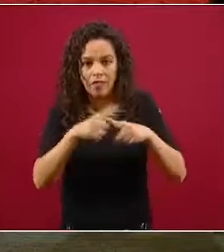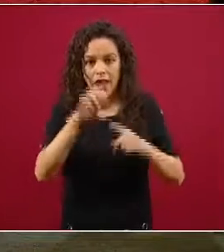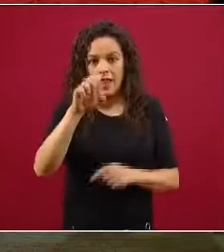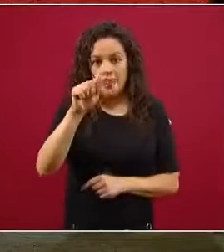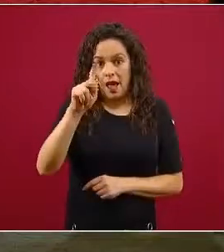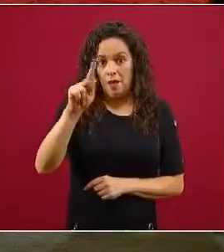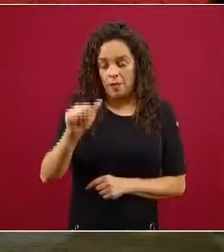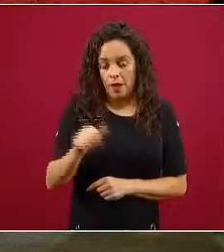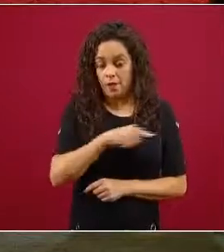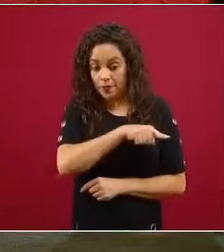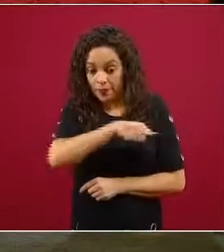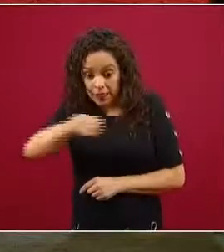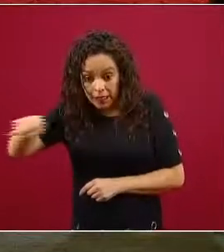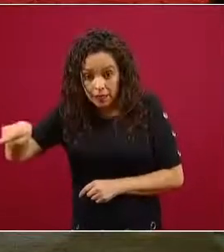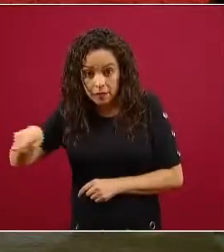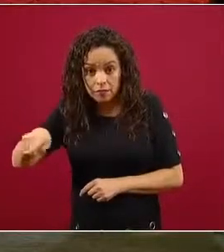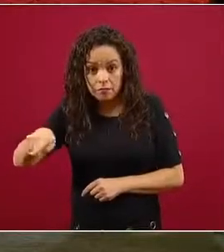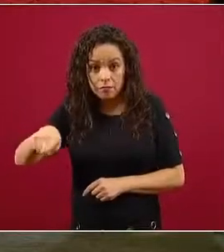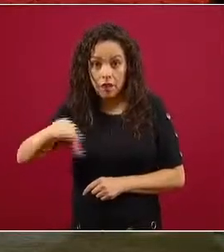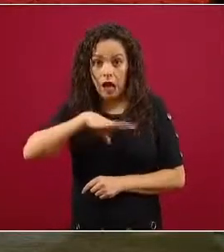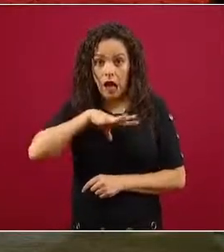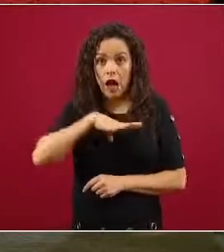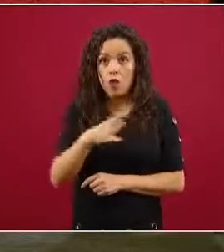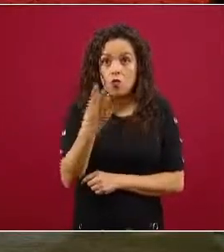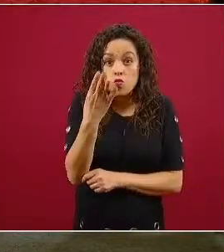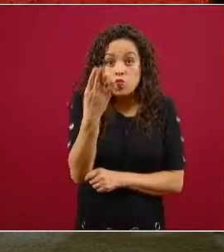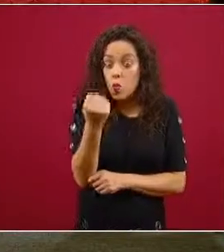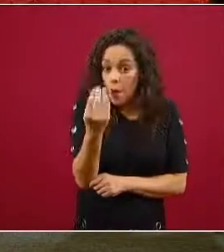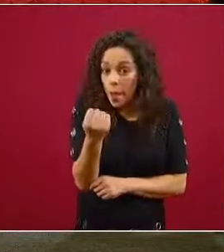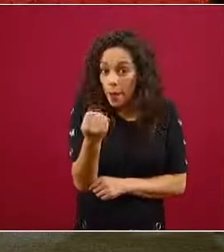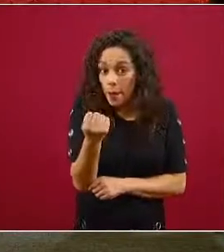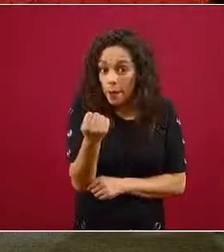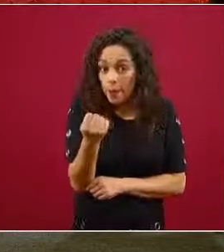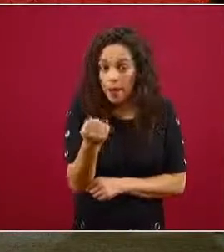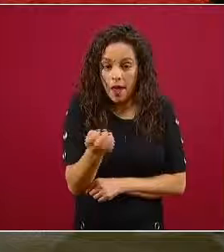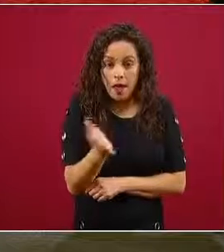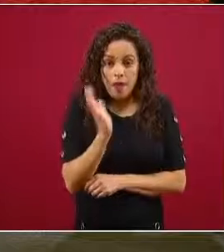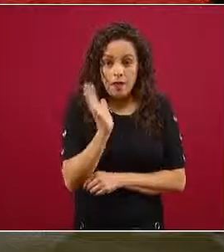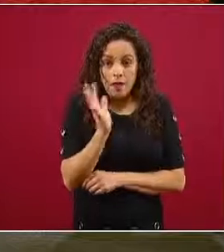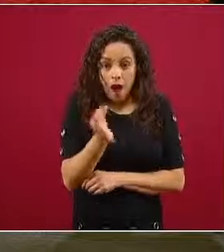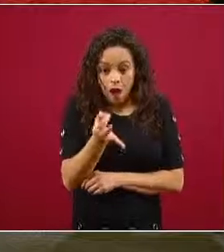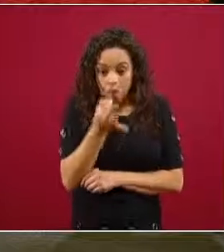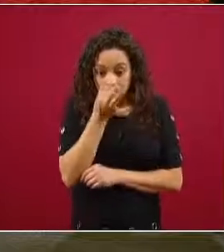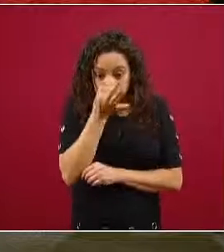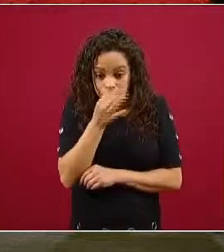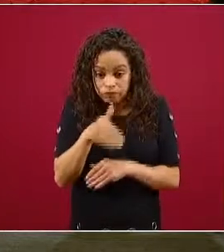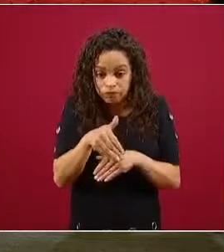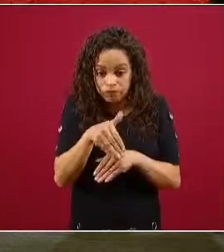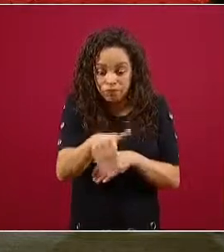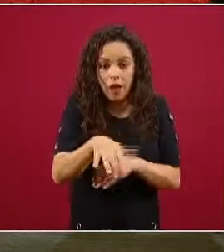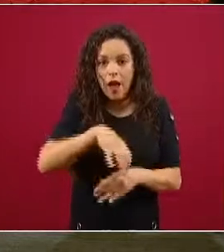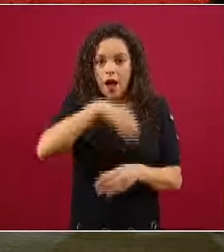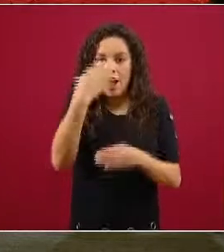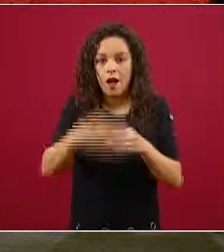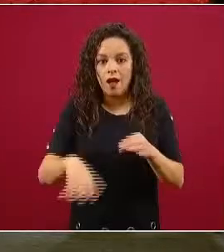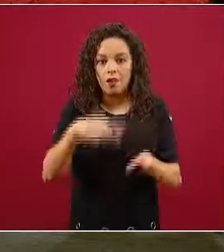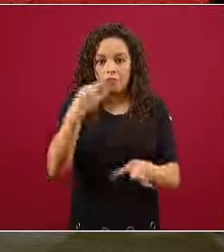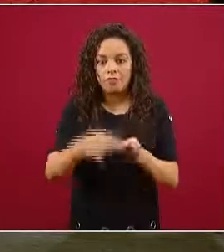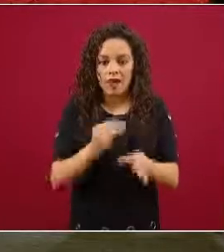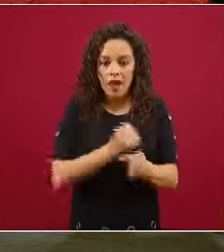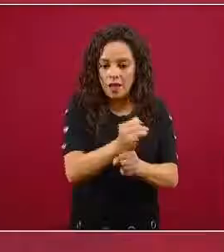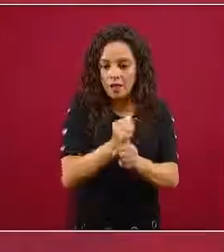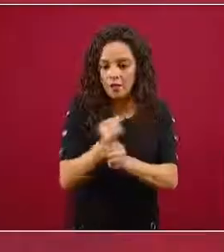cuales existen cerca de 9 que están ya en las fases casi finales de la investigación clínica, y